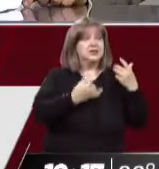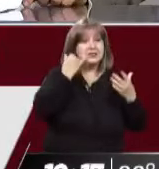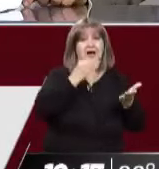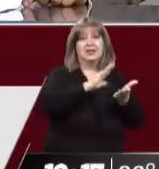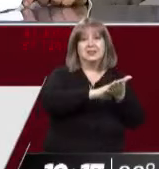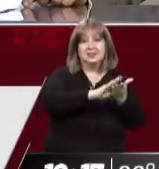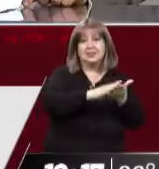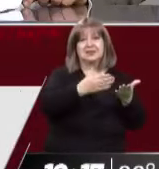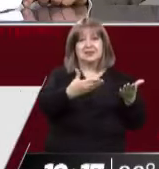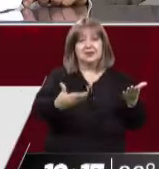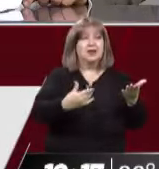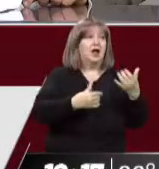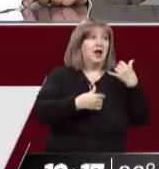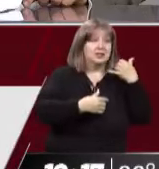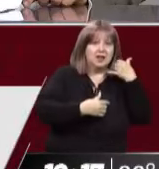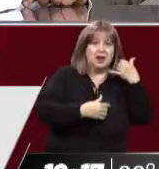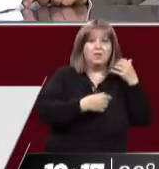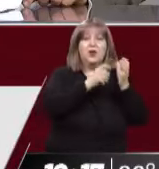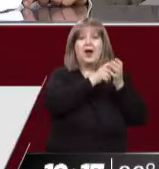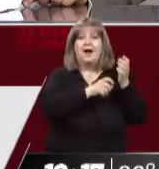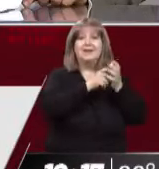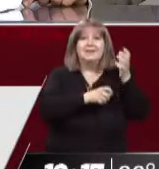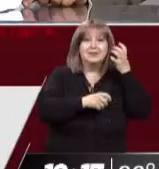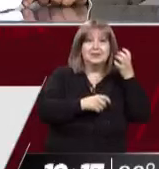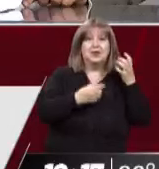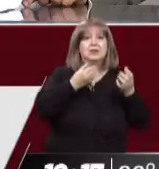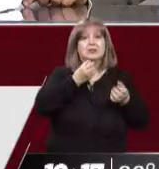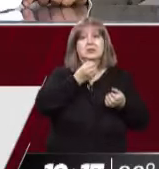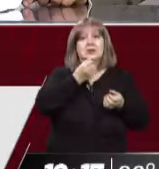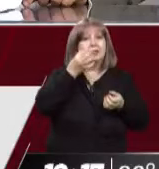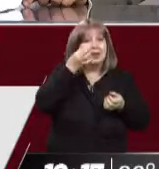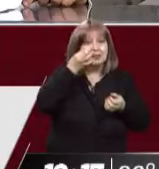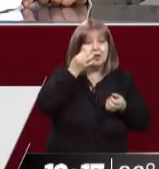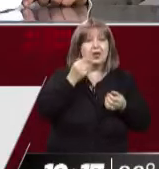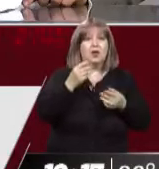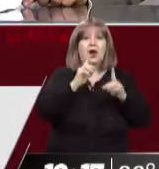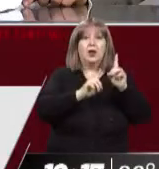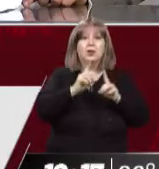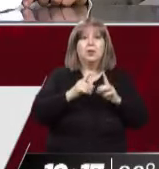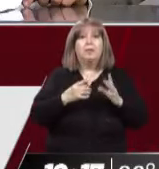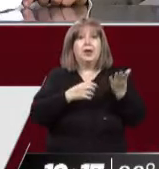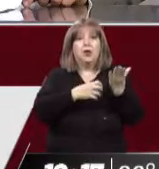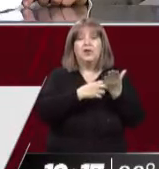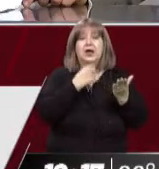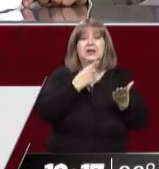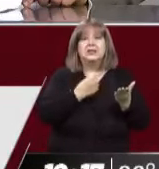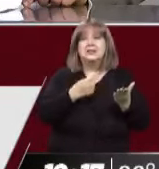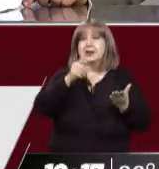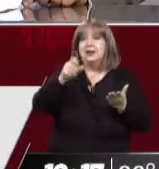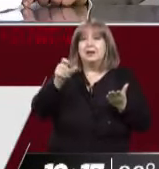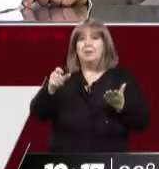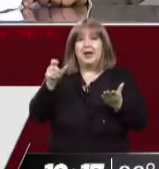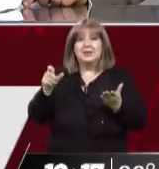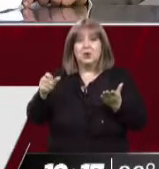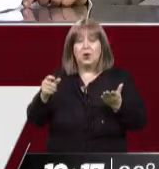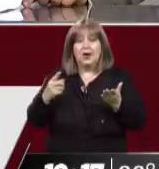de testigos que se acercan a la fiscalía, pero hay un pacto de silencio, lo que dicen desde la fiscalía de Torres. ¿Por qué? Hay un pacto de